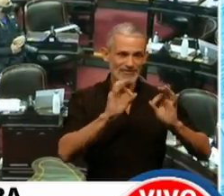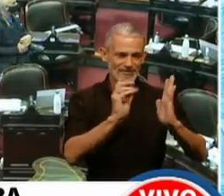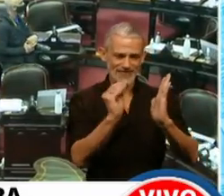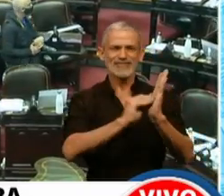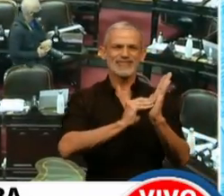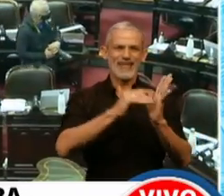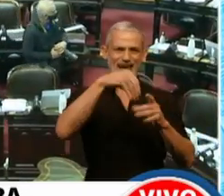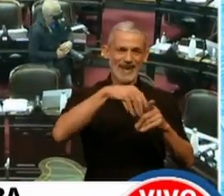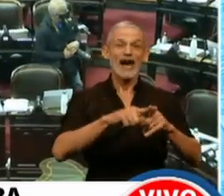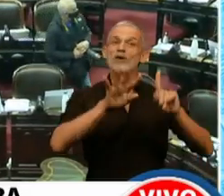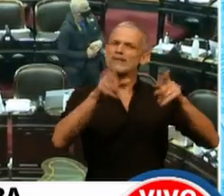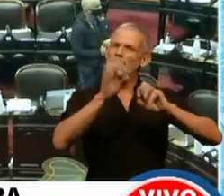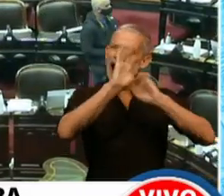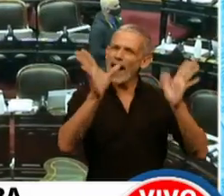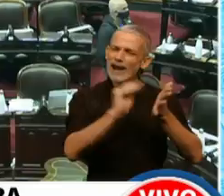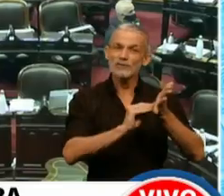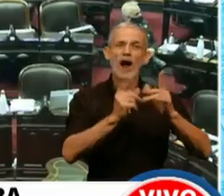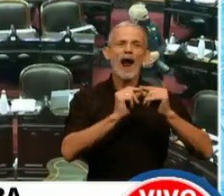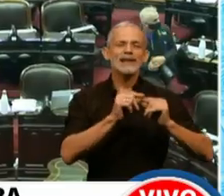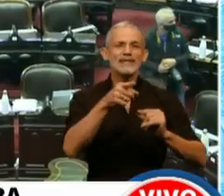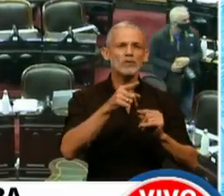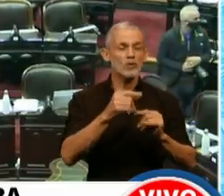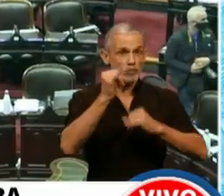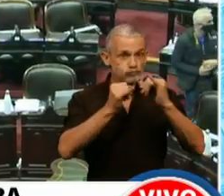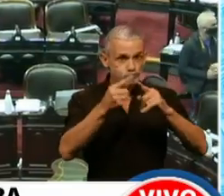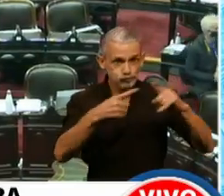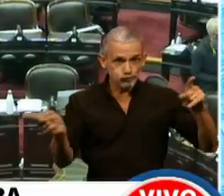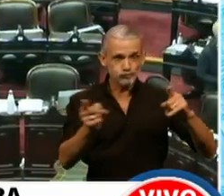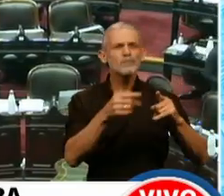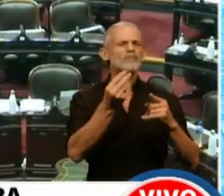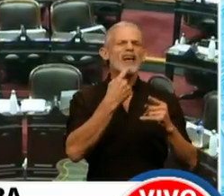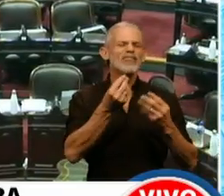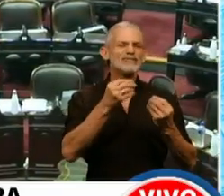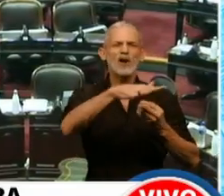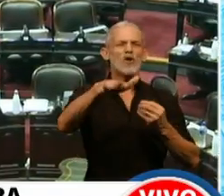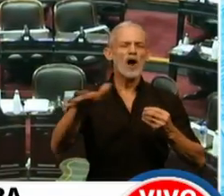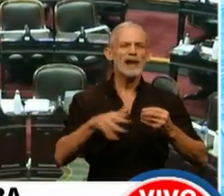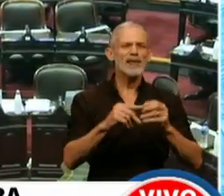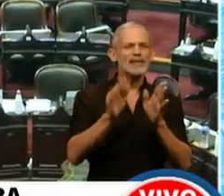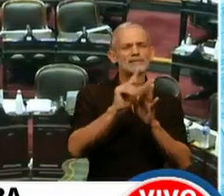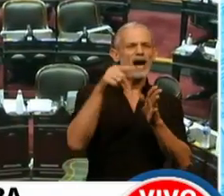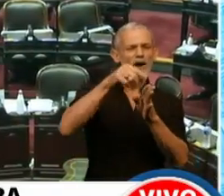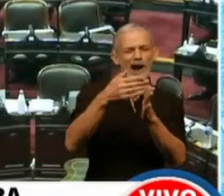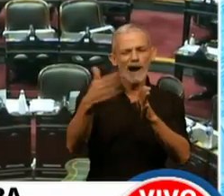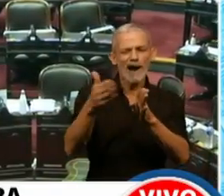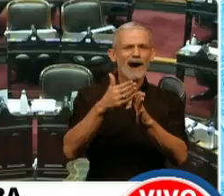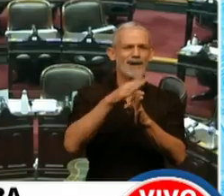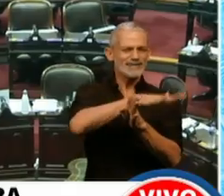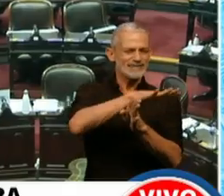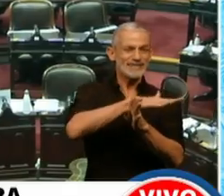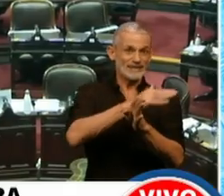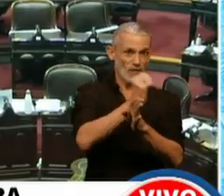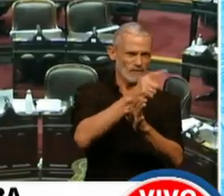y luego la aclaración de ese artículo continué expresando que las localidades que quedan fuera de las opciones mencionadas